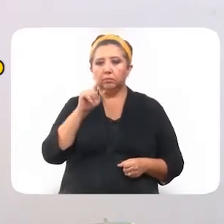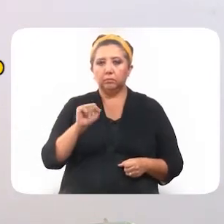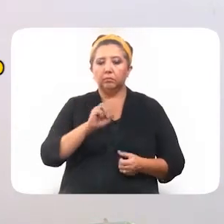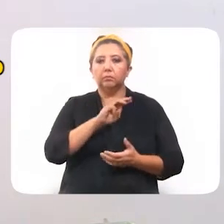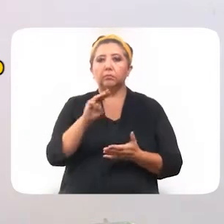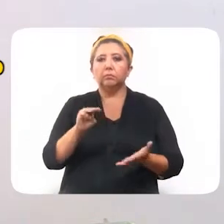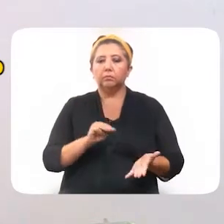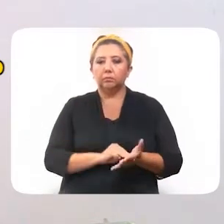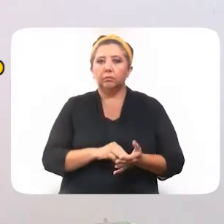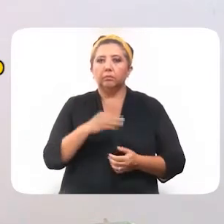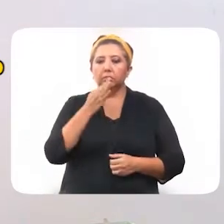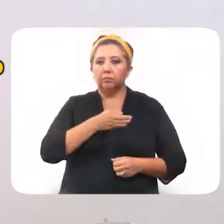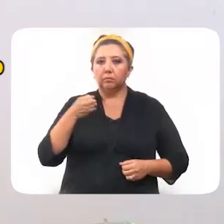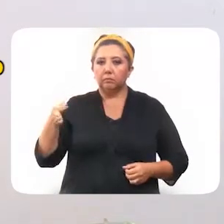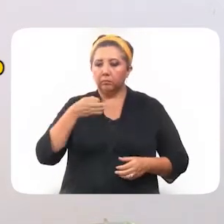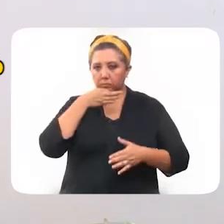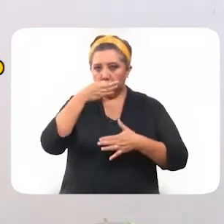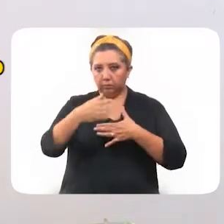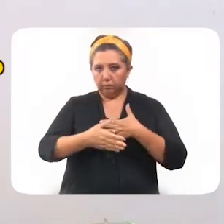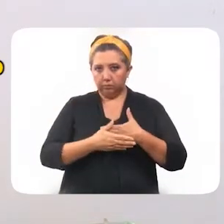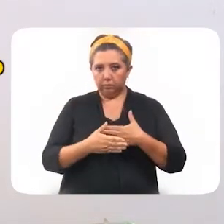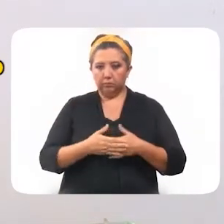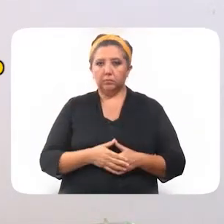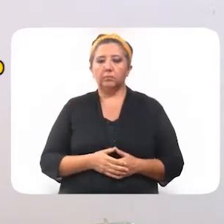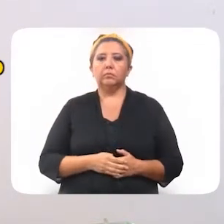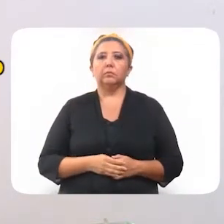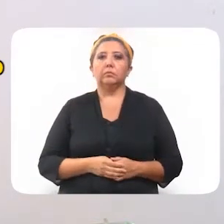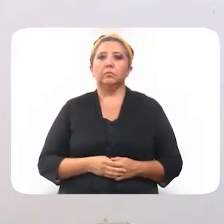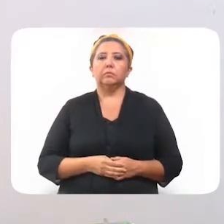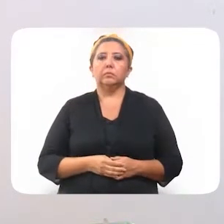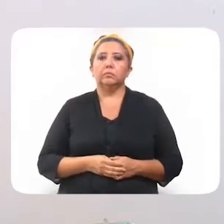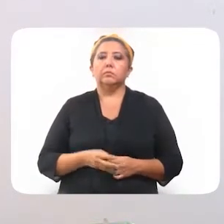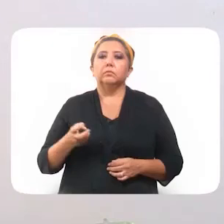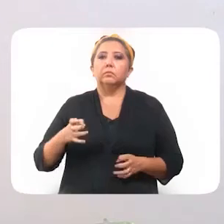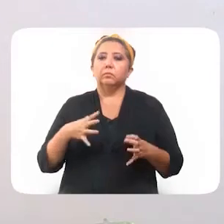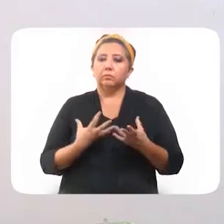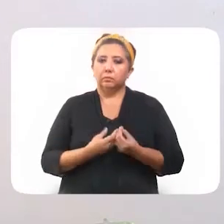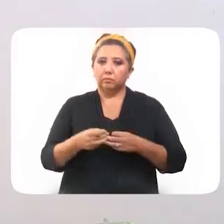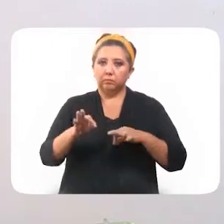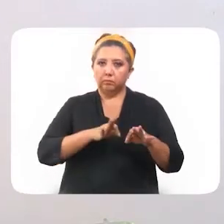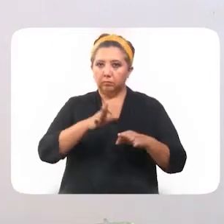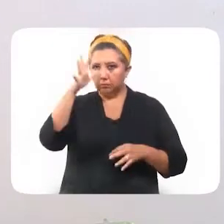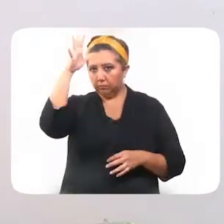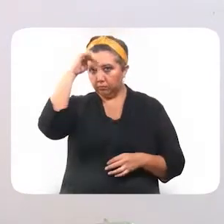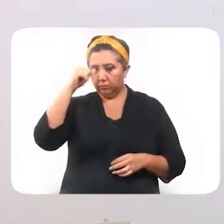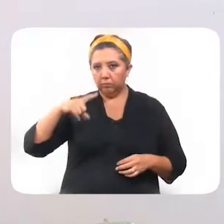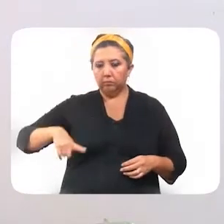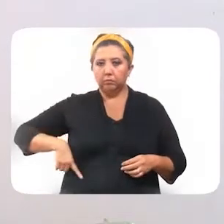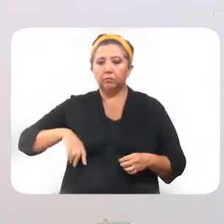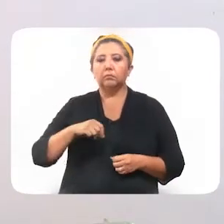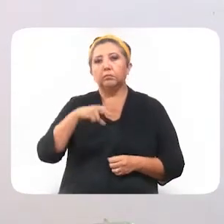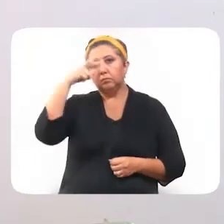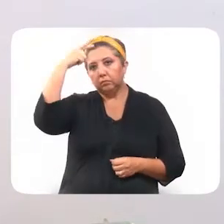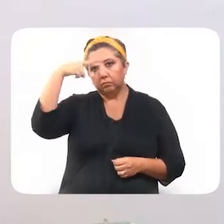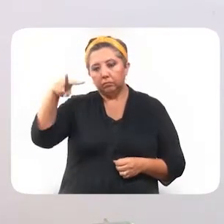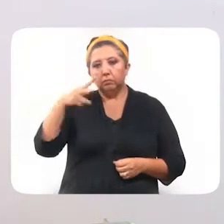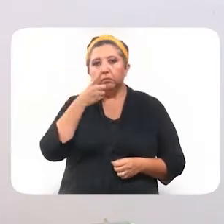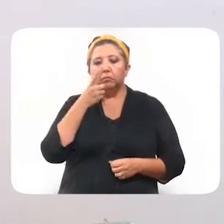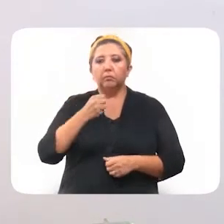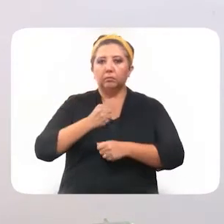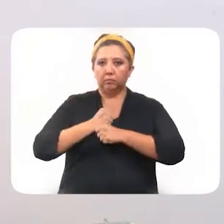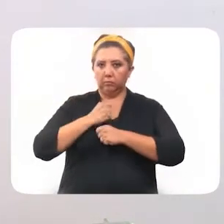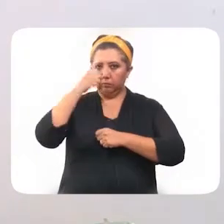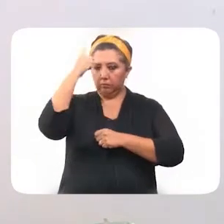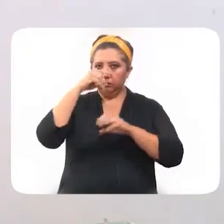Mérida. Las fechas las daremos a conocer en los próximos días. Estamos trabajando en coordinación con el Gobierno federal y las